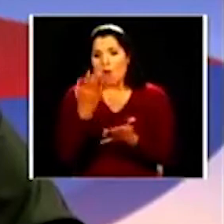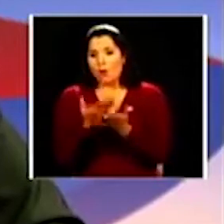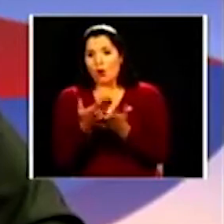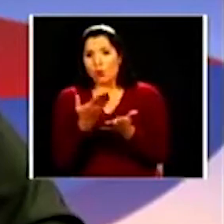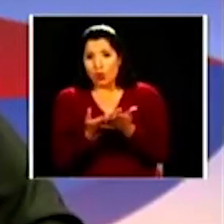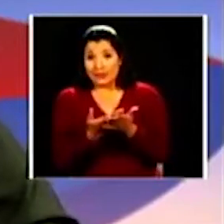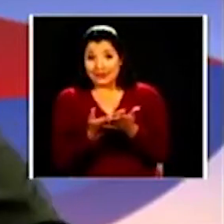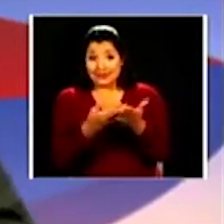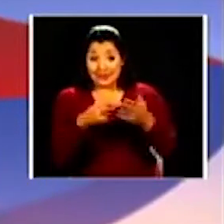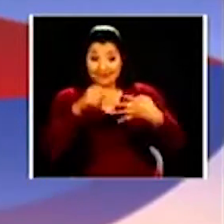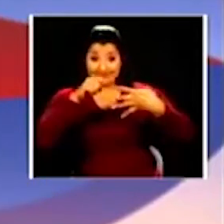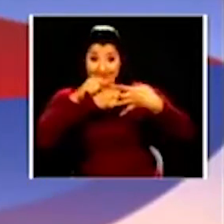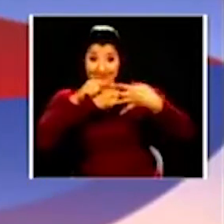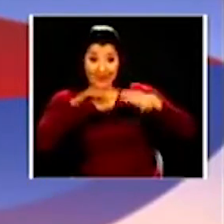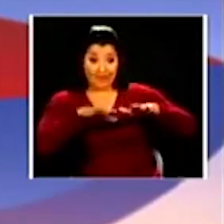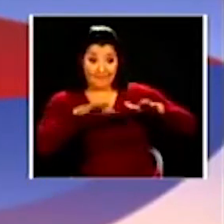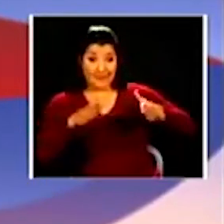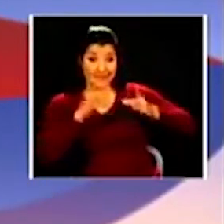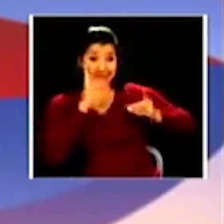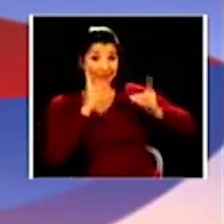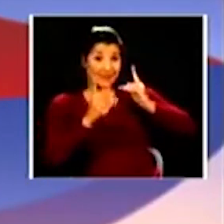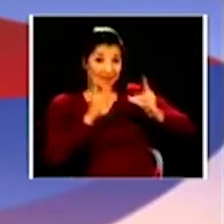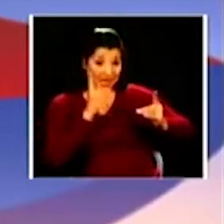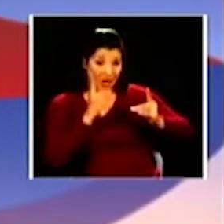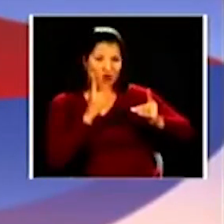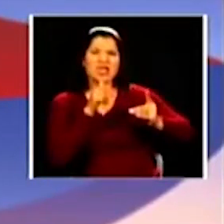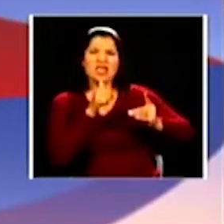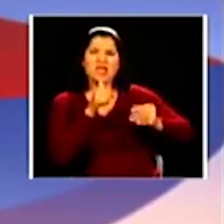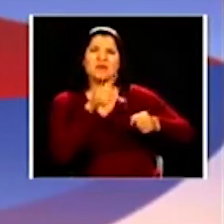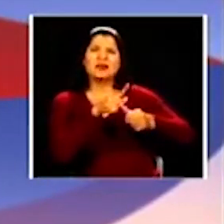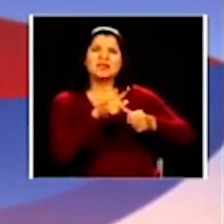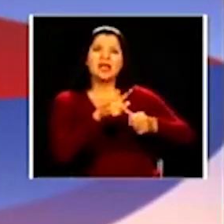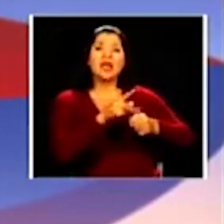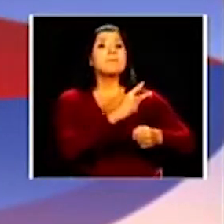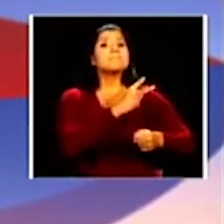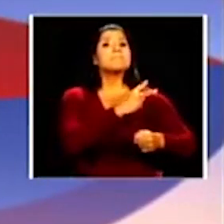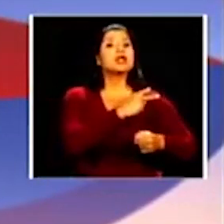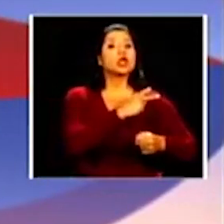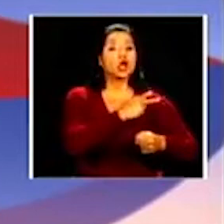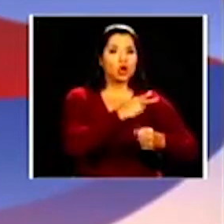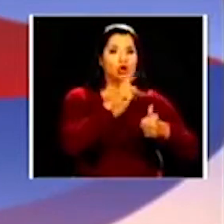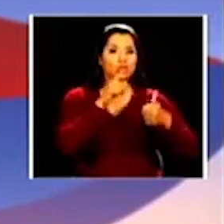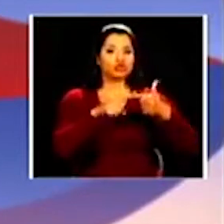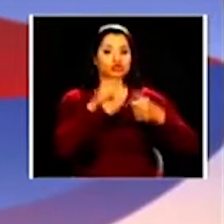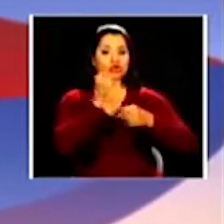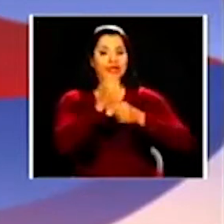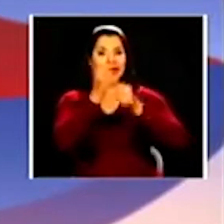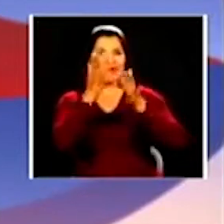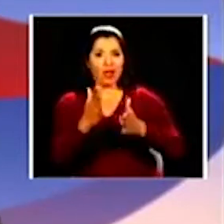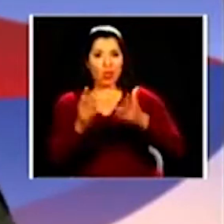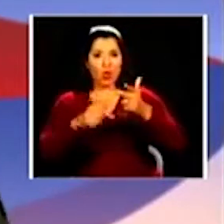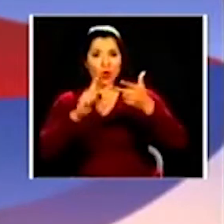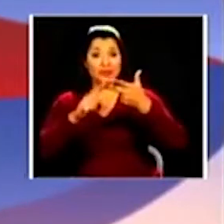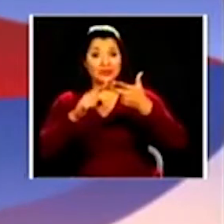mesas tripartitas en las cuales han participado los patronos, los trabajadores y el Estado, se han establecido